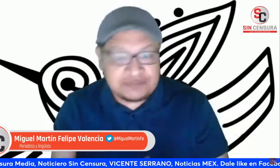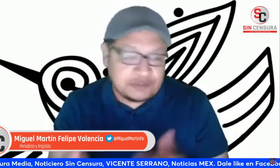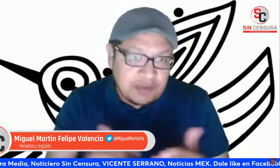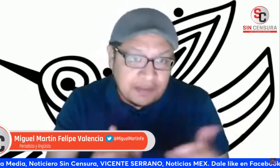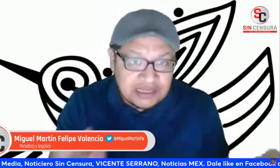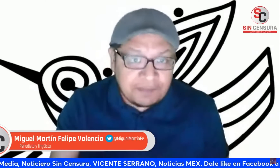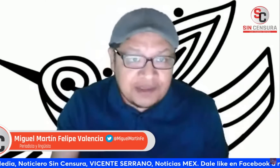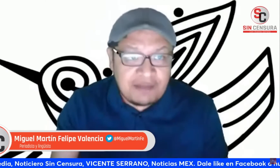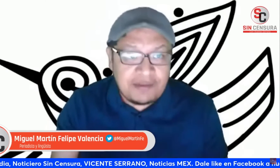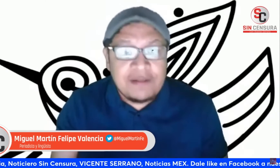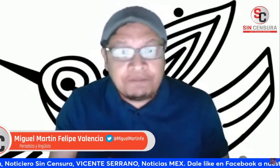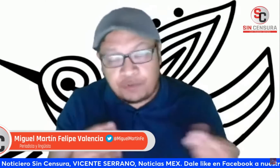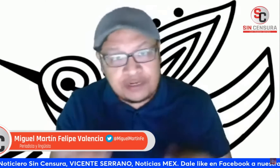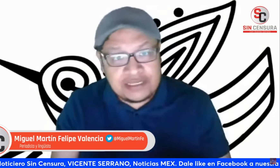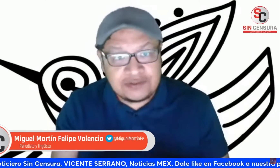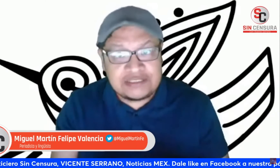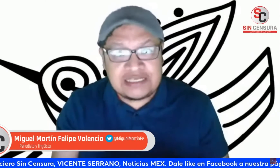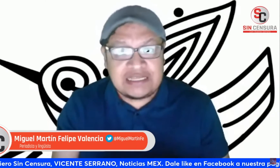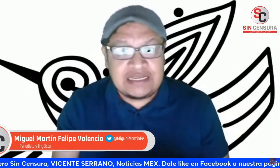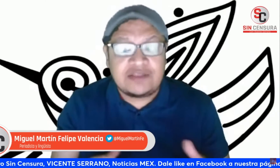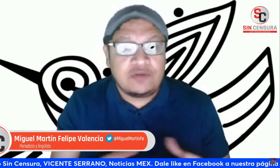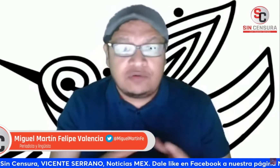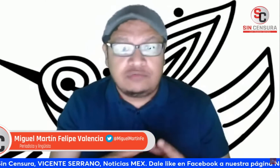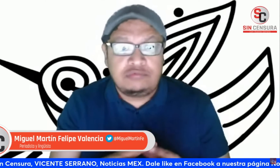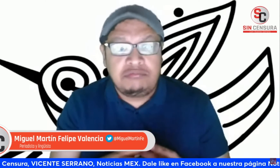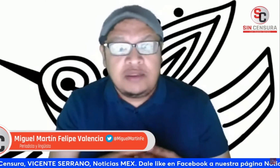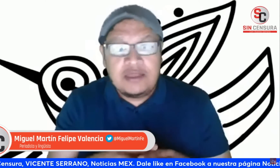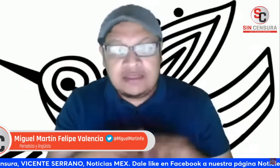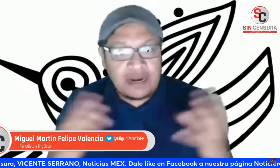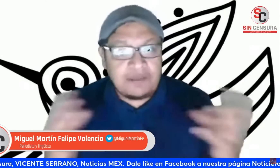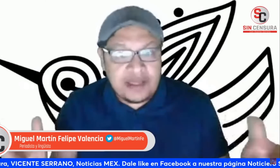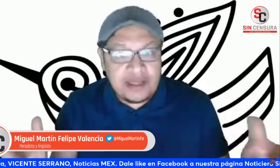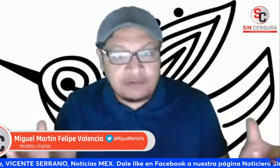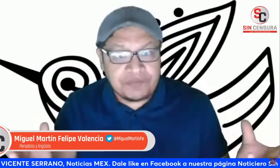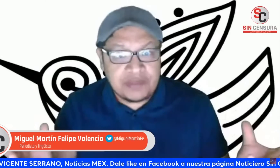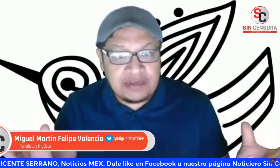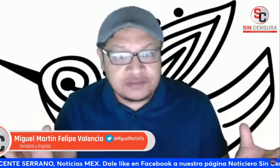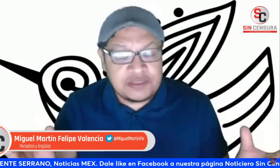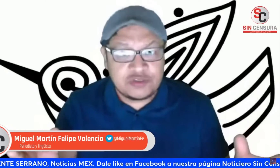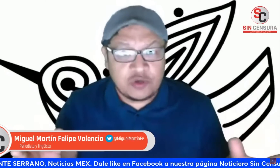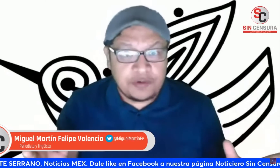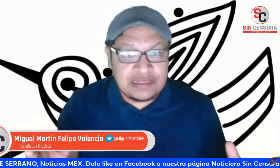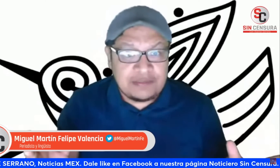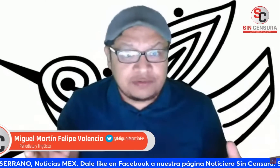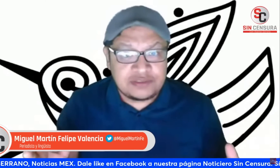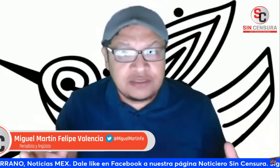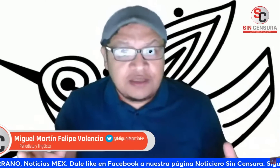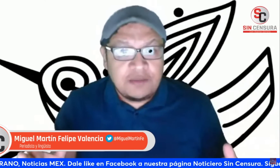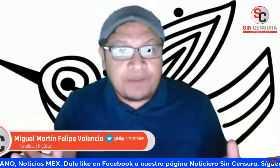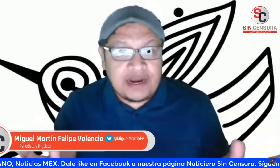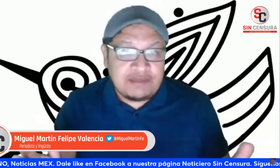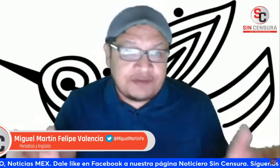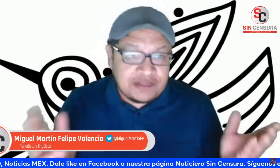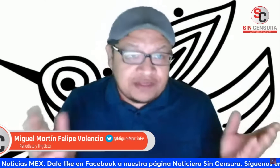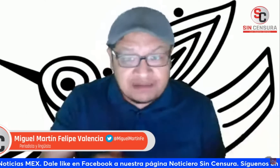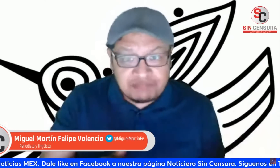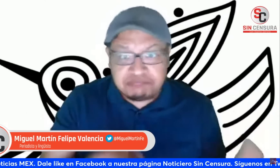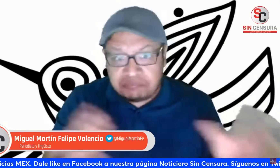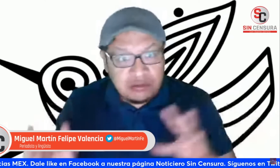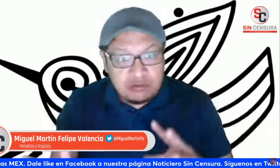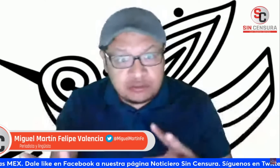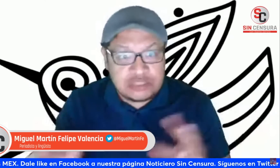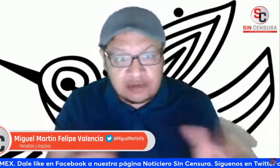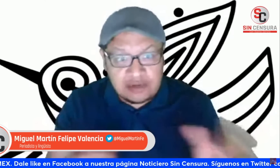las crisis, pues obviamente pegaban. Por eso es que tenían todo un entramado en los medios corporativos para